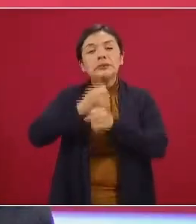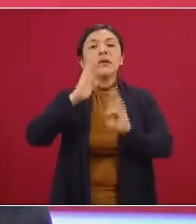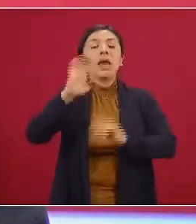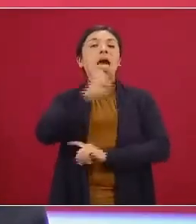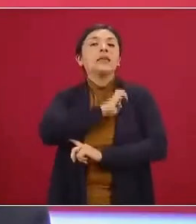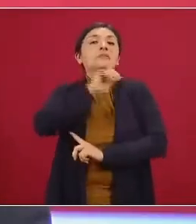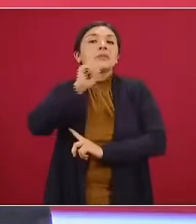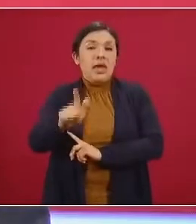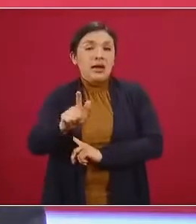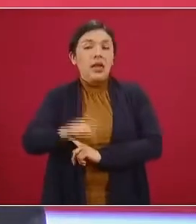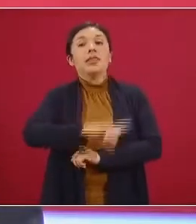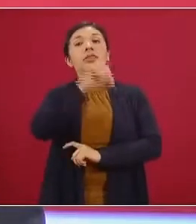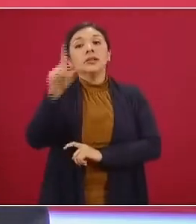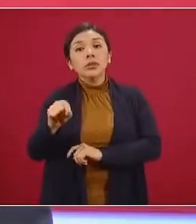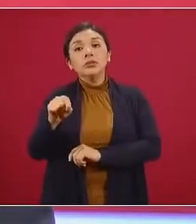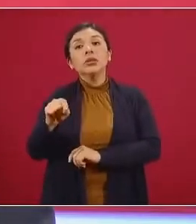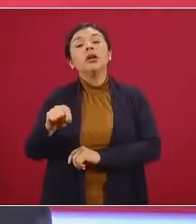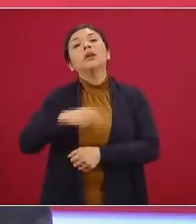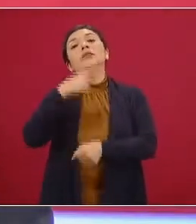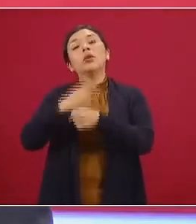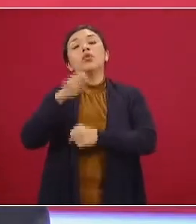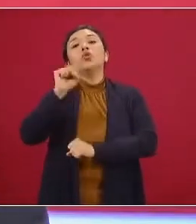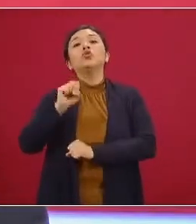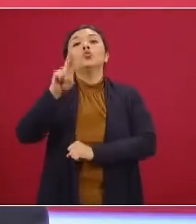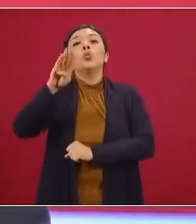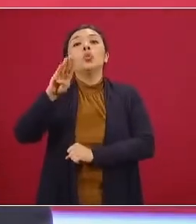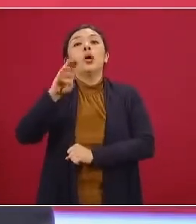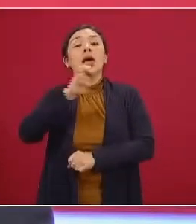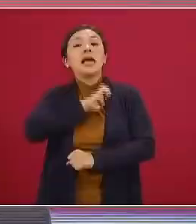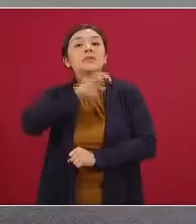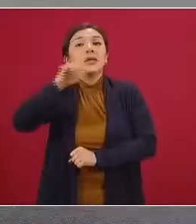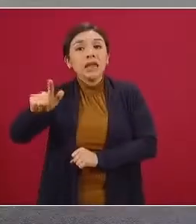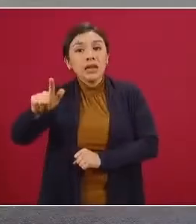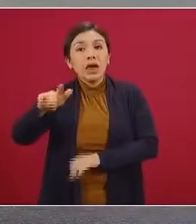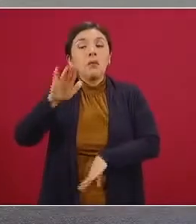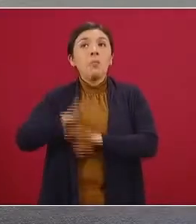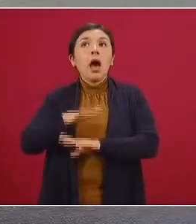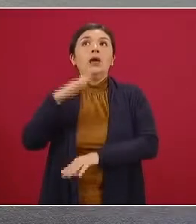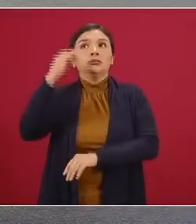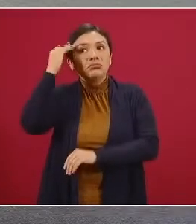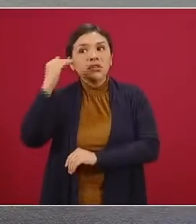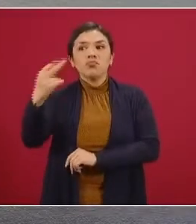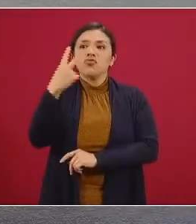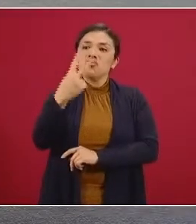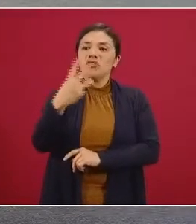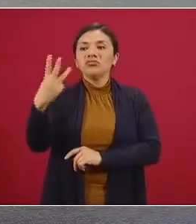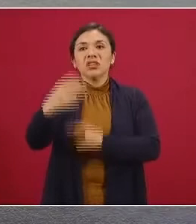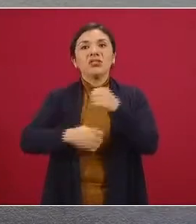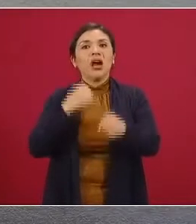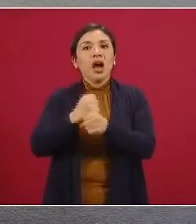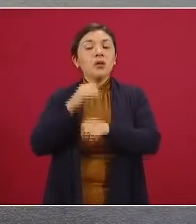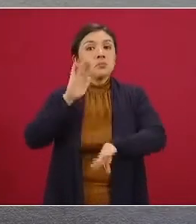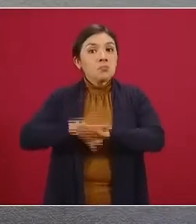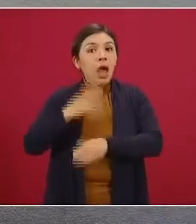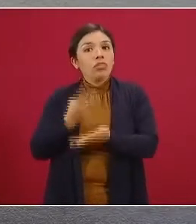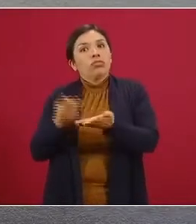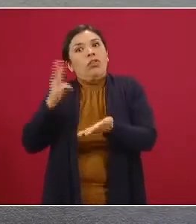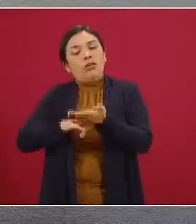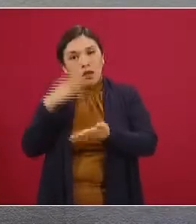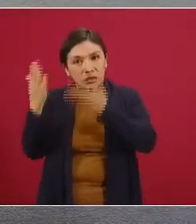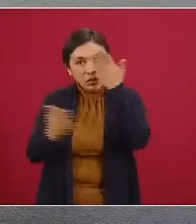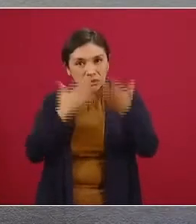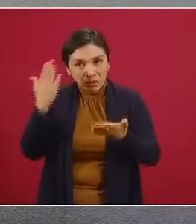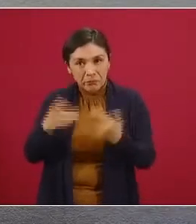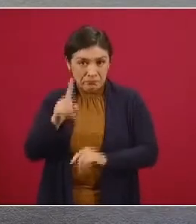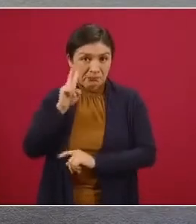especialidad, y después subespecialidades o superespecialidades duran otros 2 o 3 años adicionales.